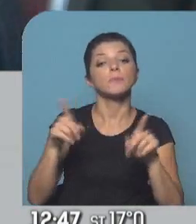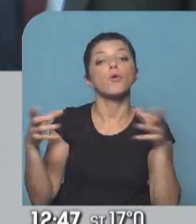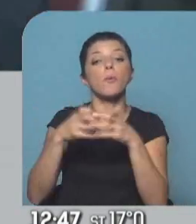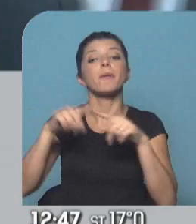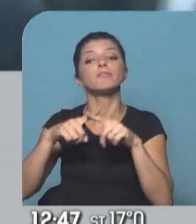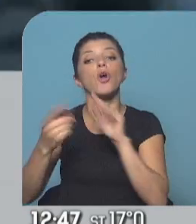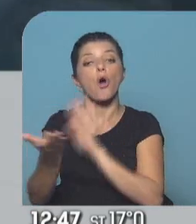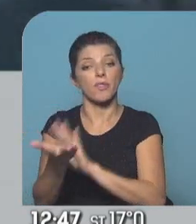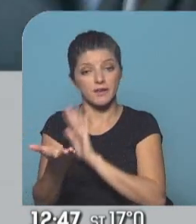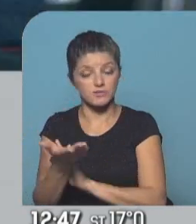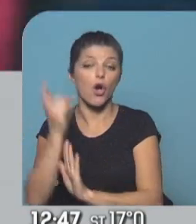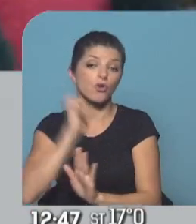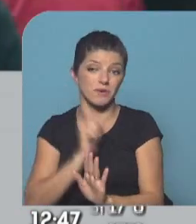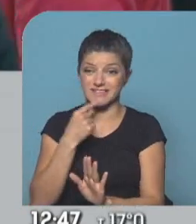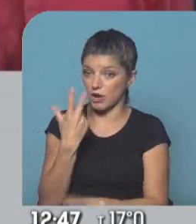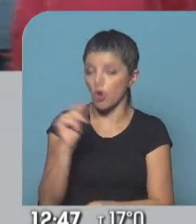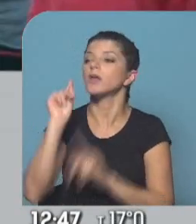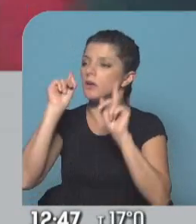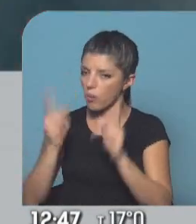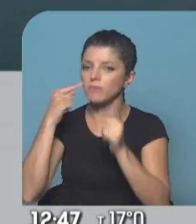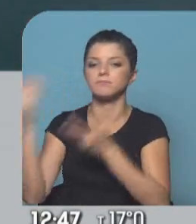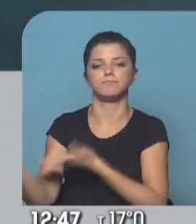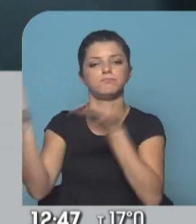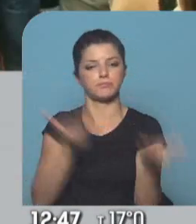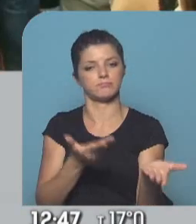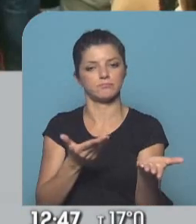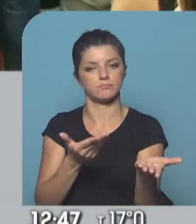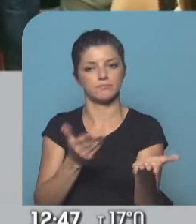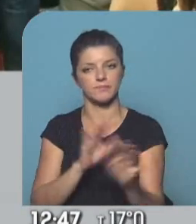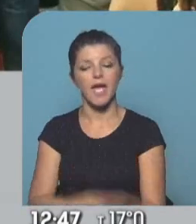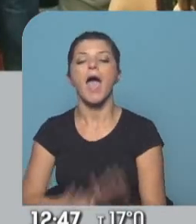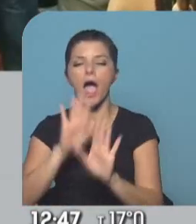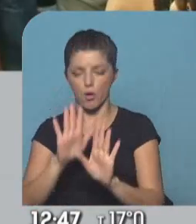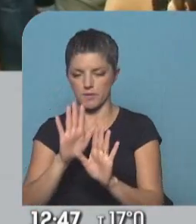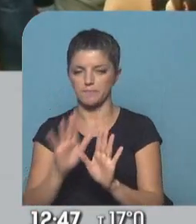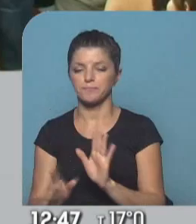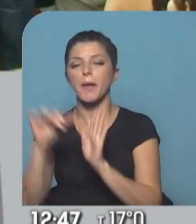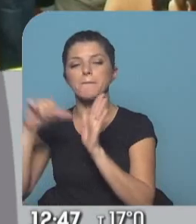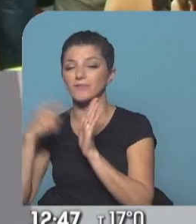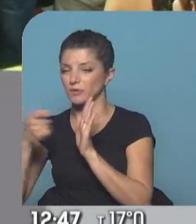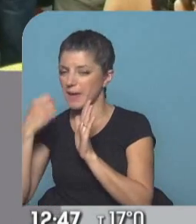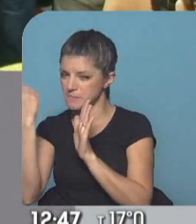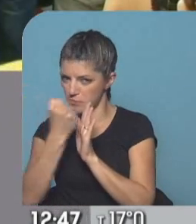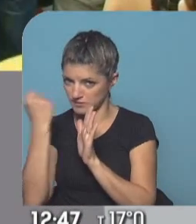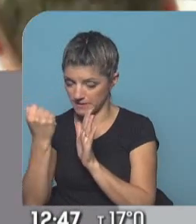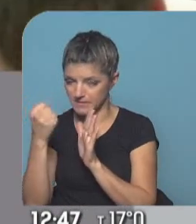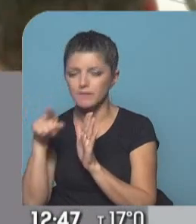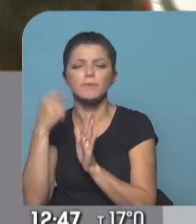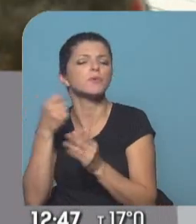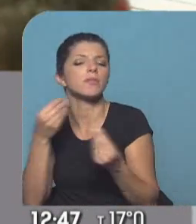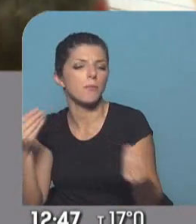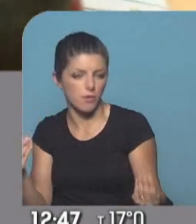mismos conservadores que se oponían. Hay un actor en juego que es Turquía. Turquía no solo por la inmigración, sino también por